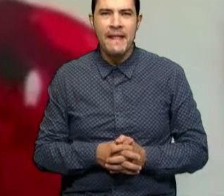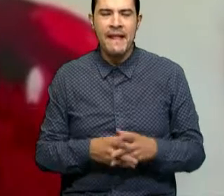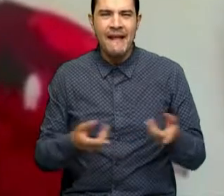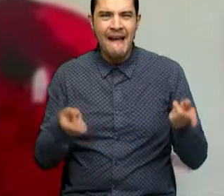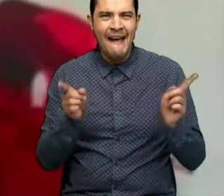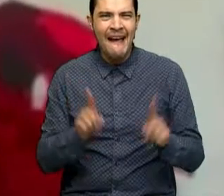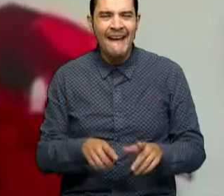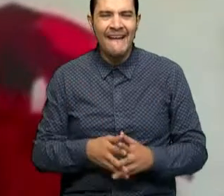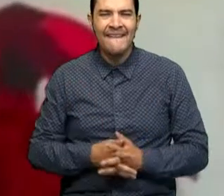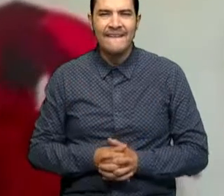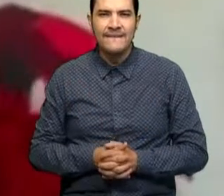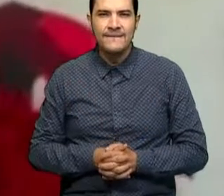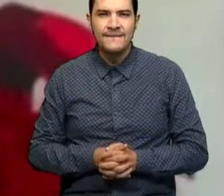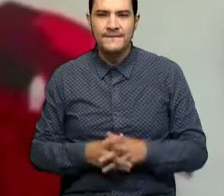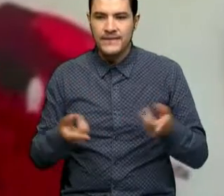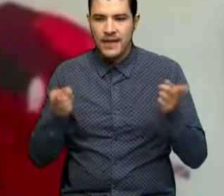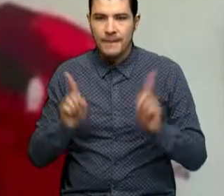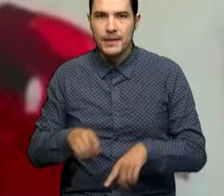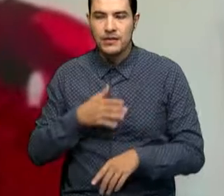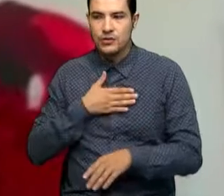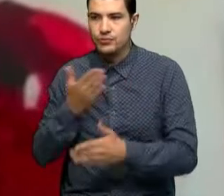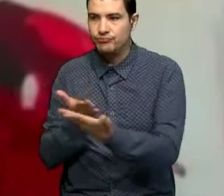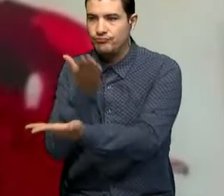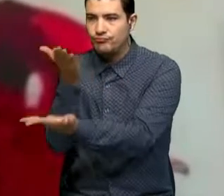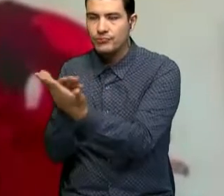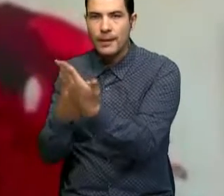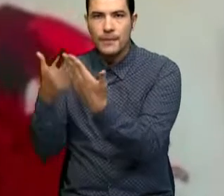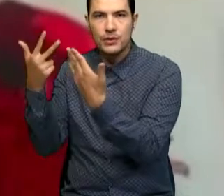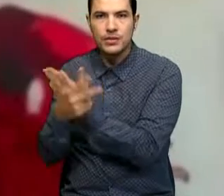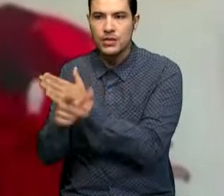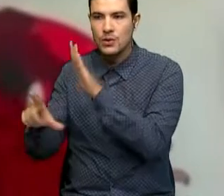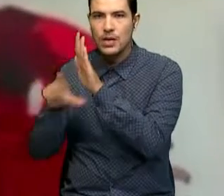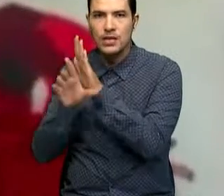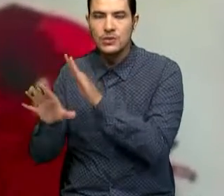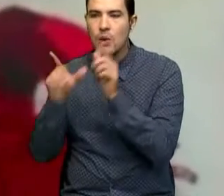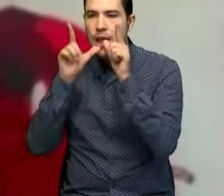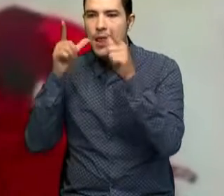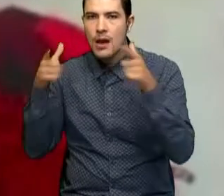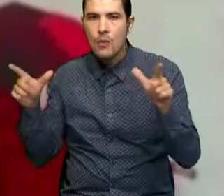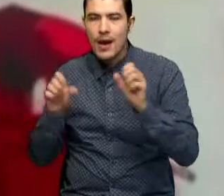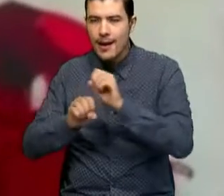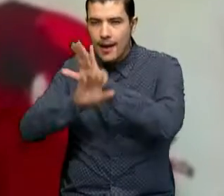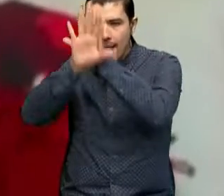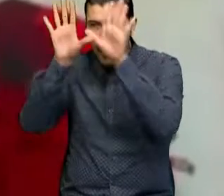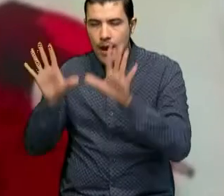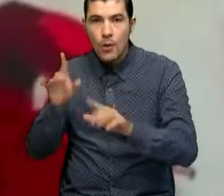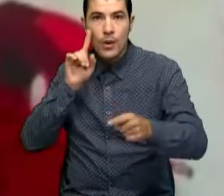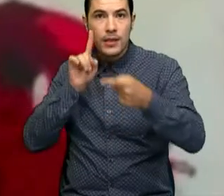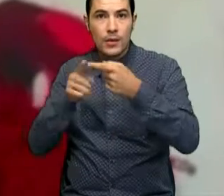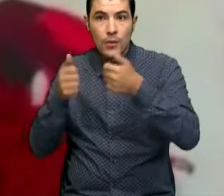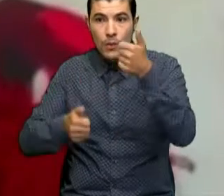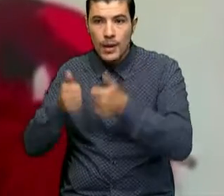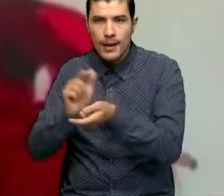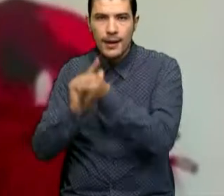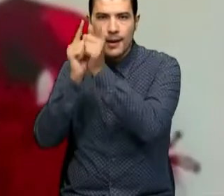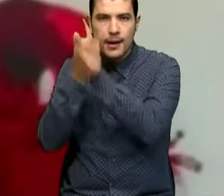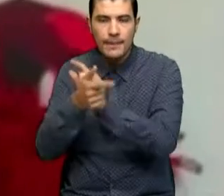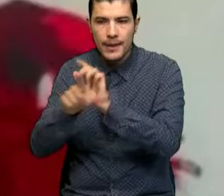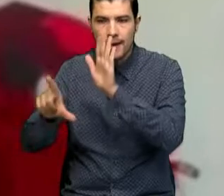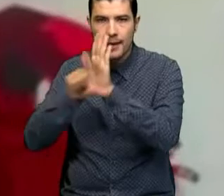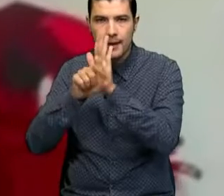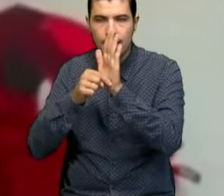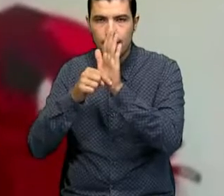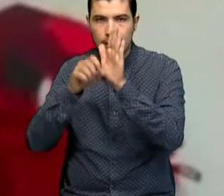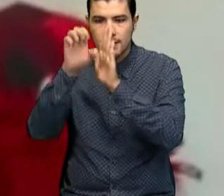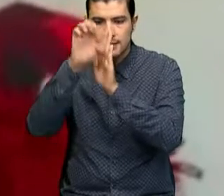También radiqué el proyecto de ley del lenguaje claro, que busca modificar la ley estatutaria